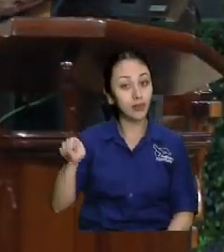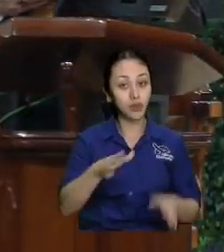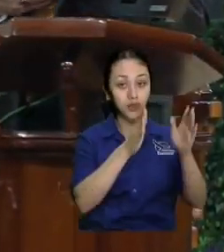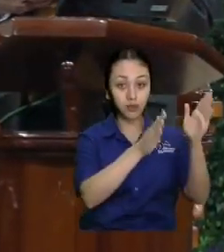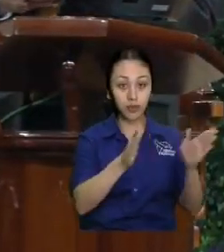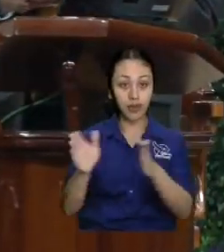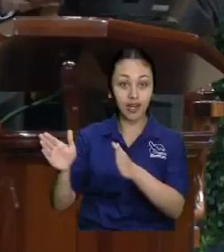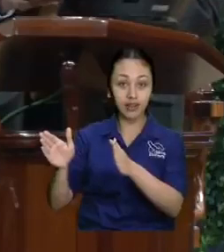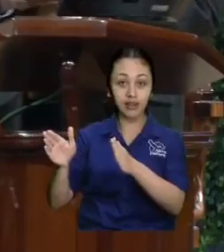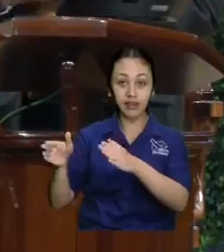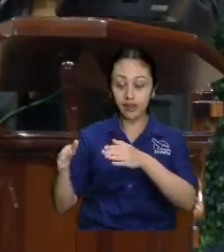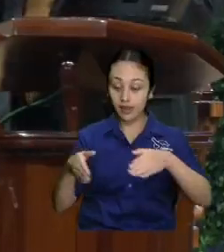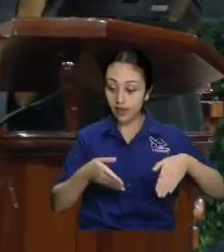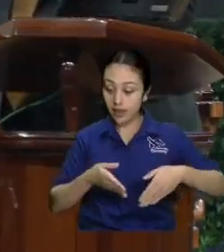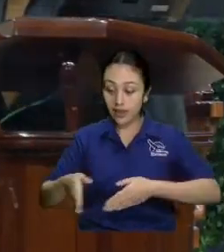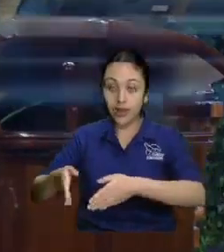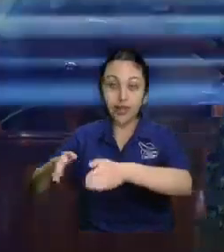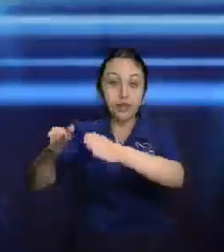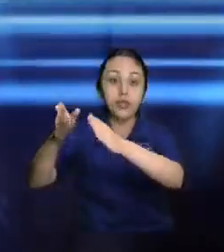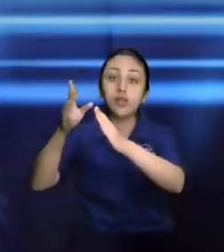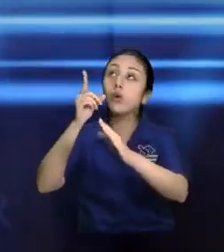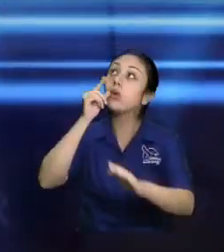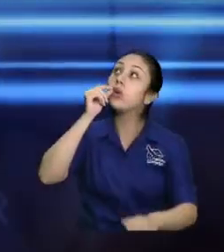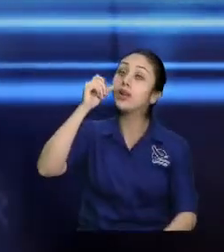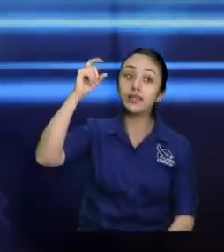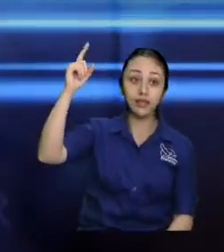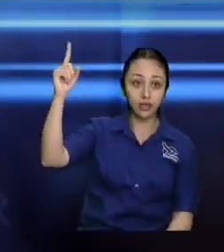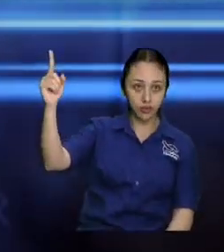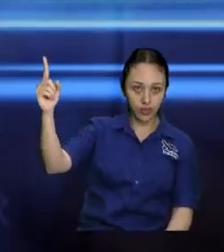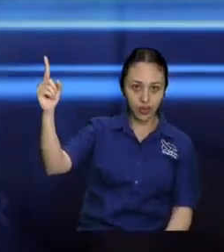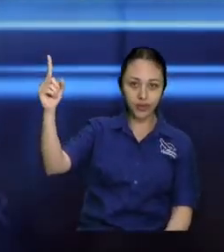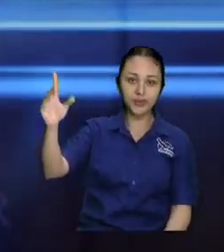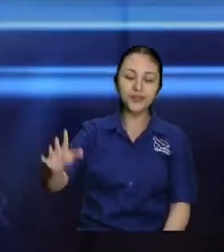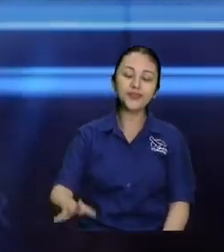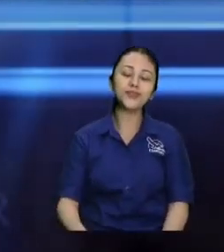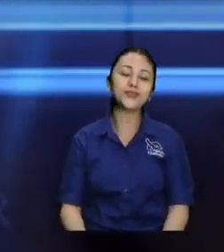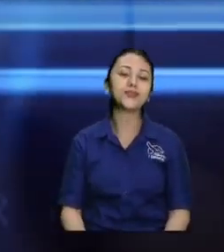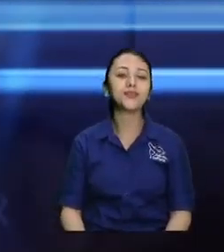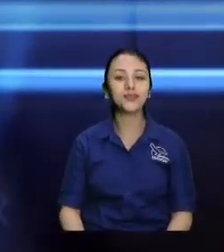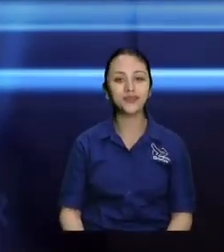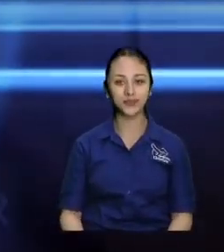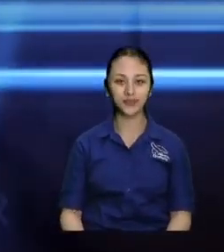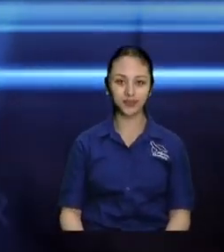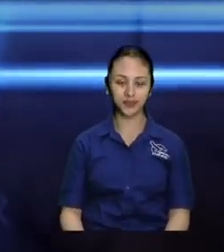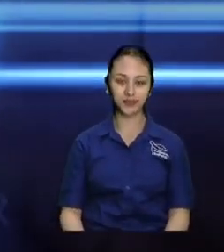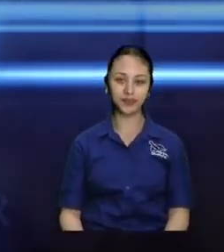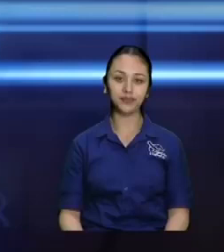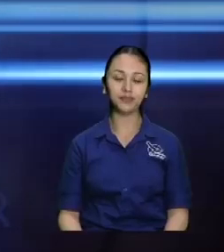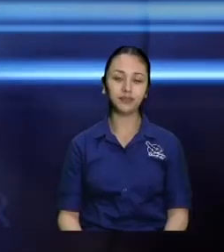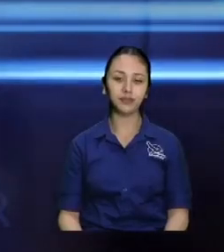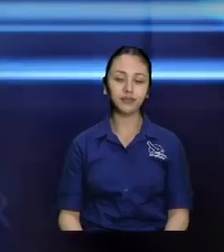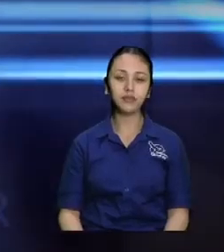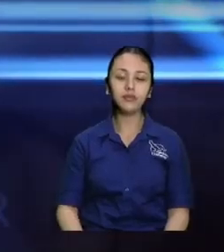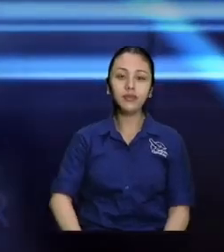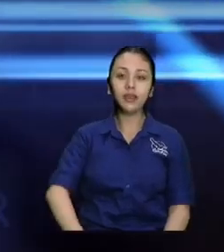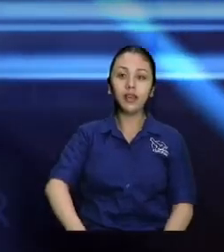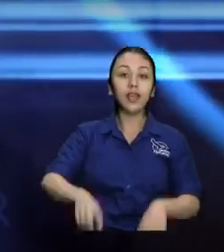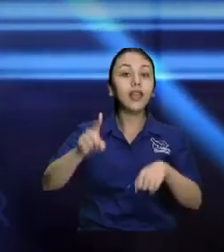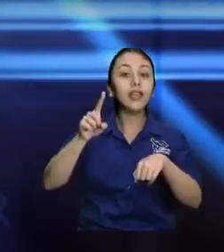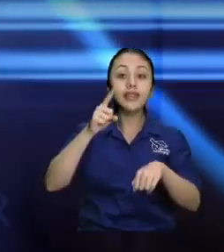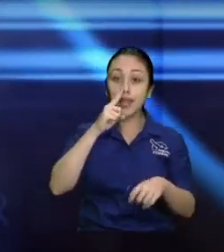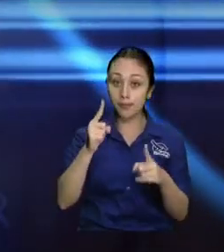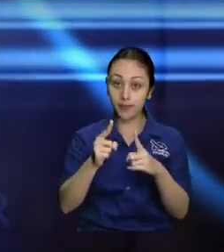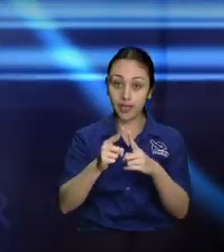al Señor. Ahora, ok, hermano Sergio, pero disculpe, ¿es devocional o escatológico? Sí, pero también es